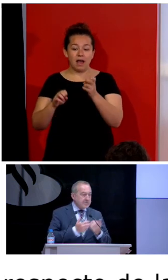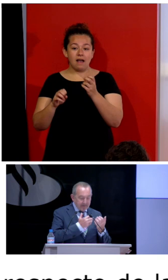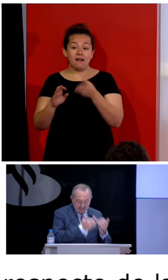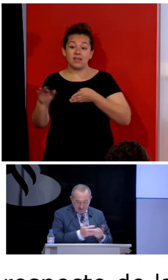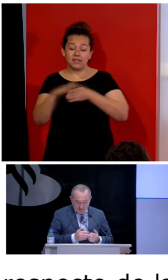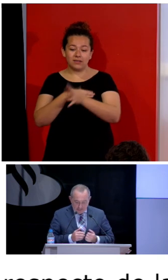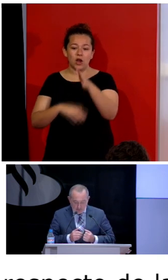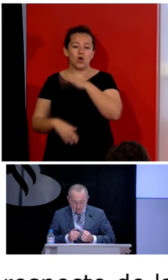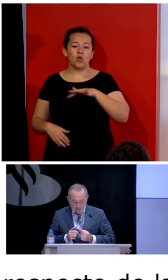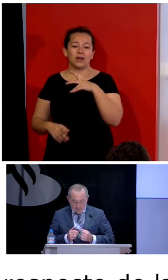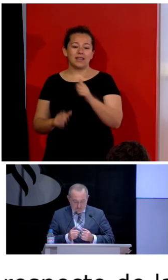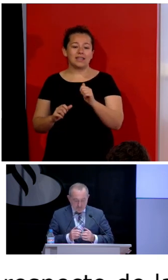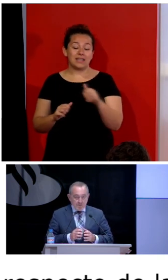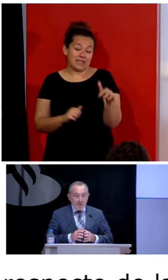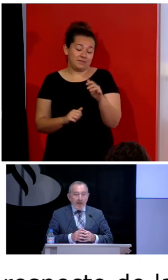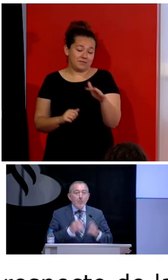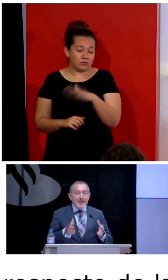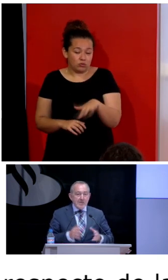donde se van a desarrollar las pruebas.